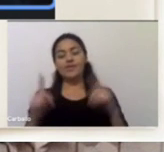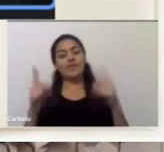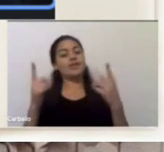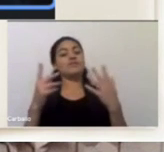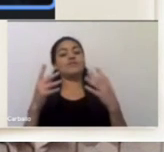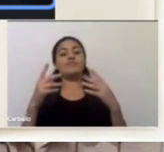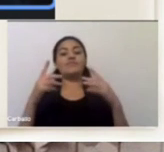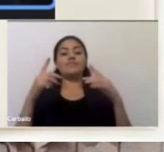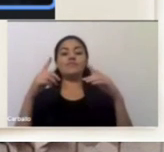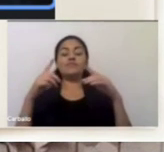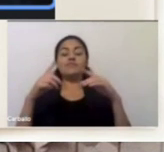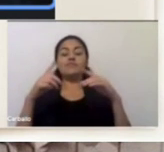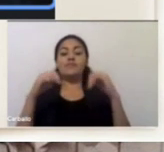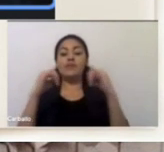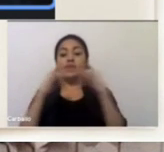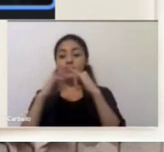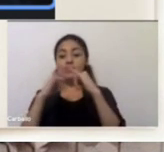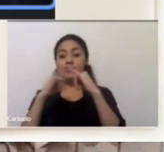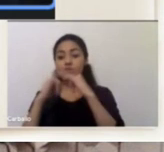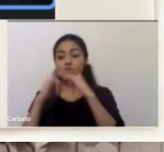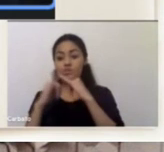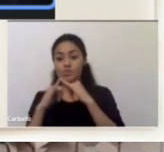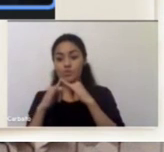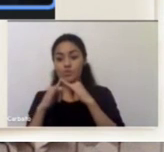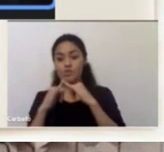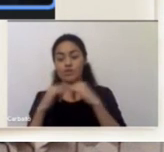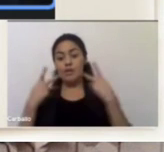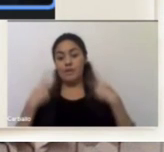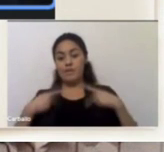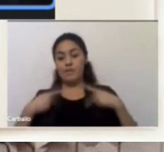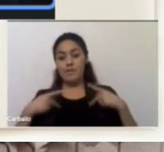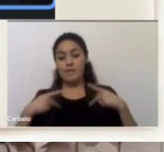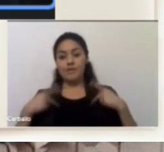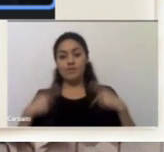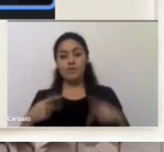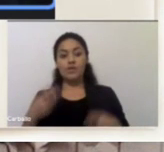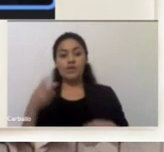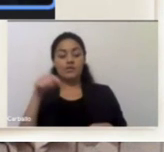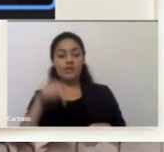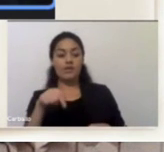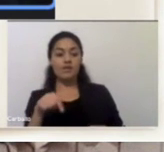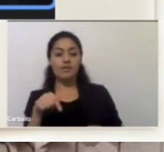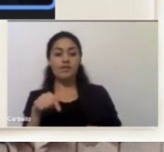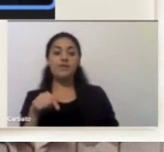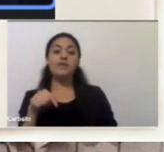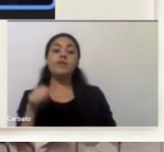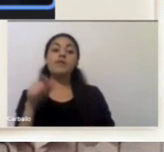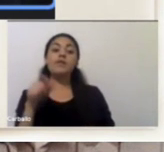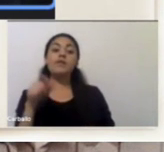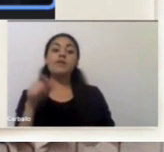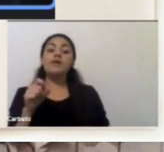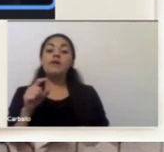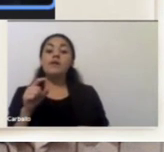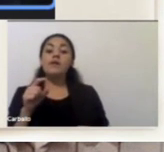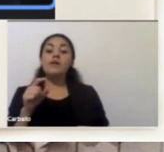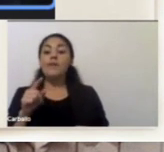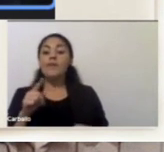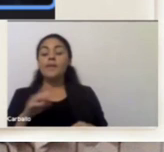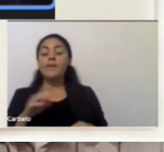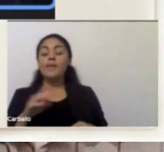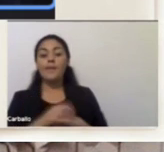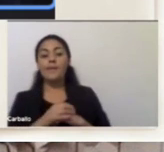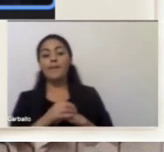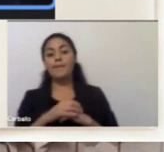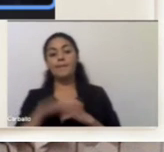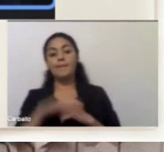segundo medio de impugnación en el cual se impugna una elección a la gubernatura, dado que en